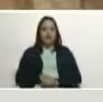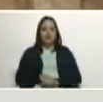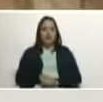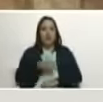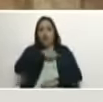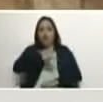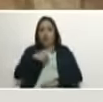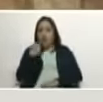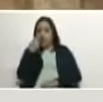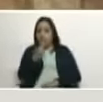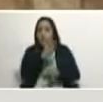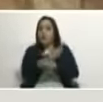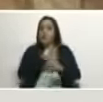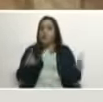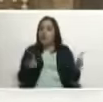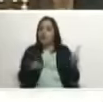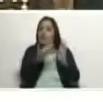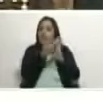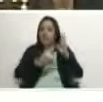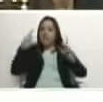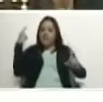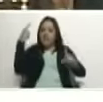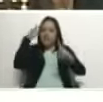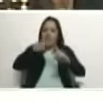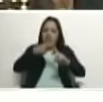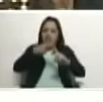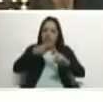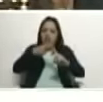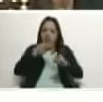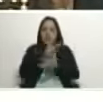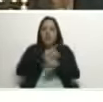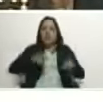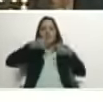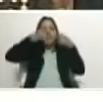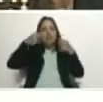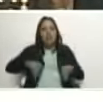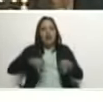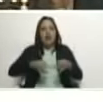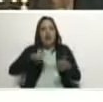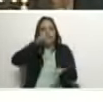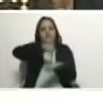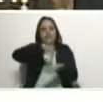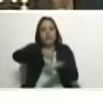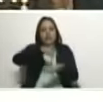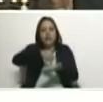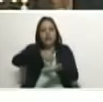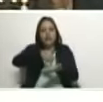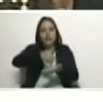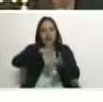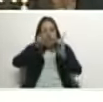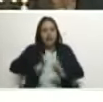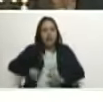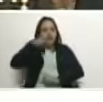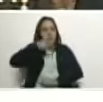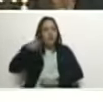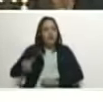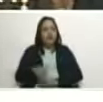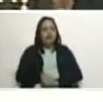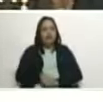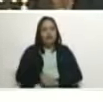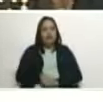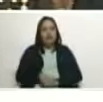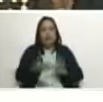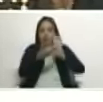de otra democracia, la democracia directa, la democracia verdadera, participativa, protagónica. Parte de estos conceptos